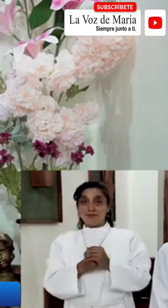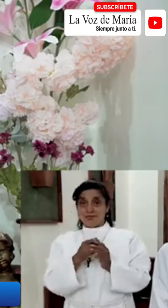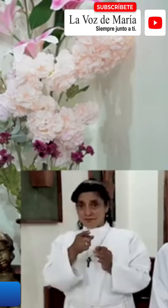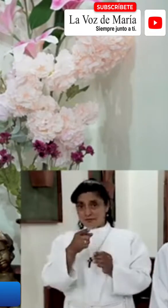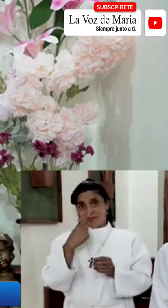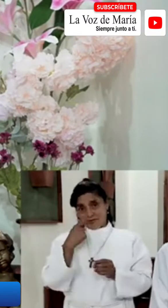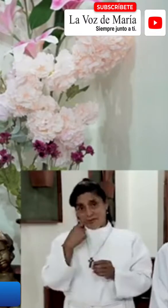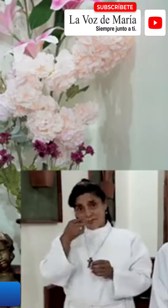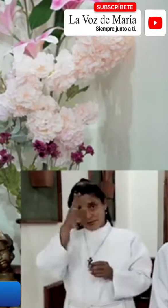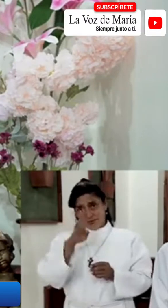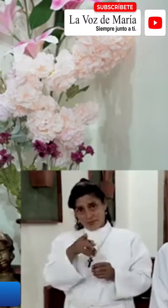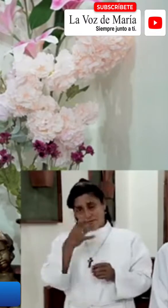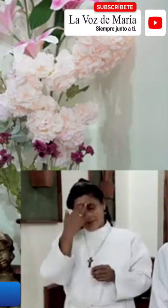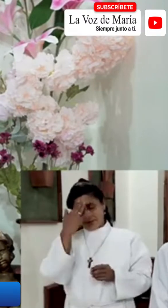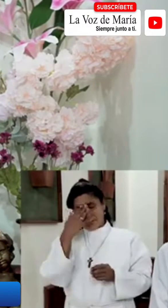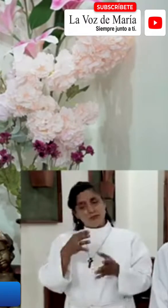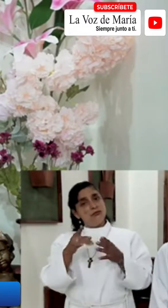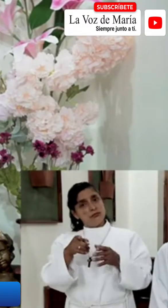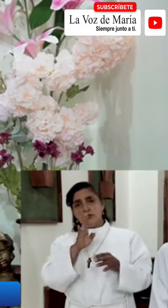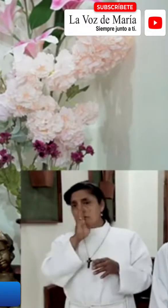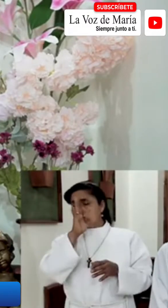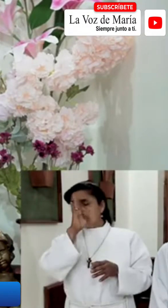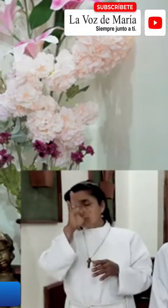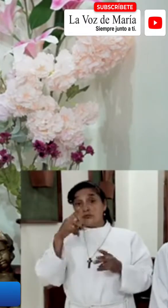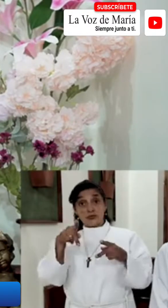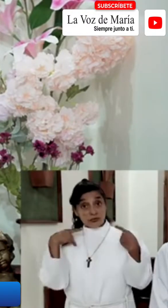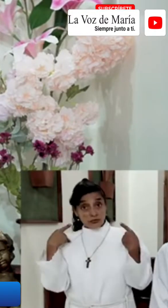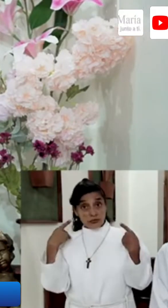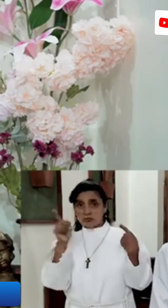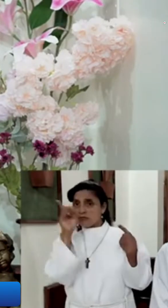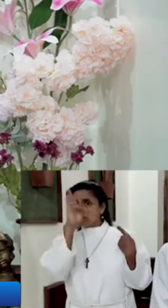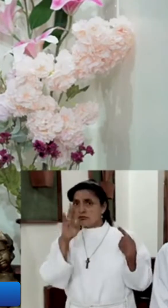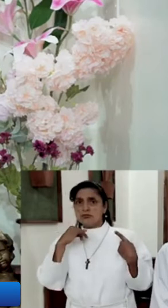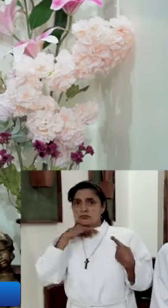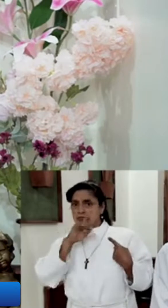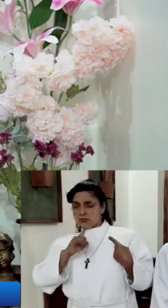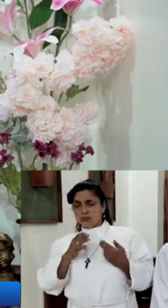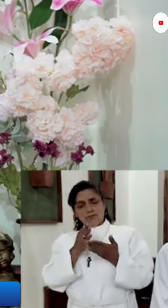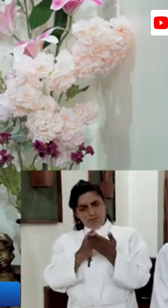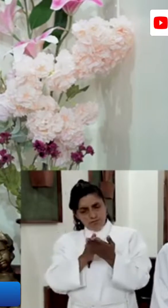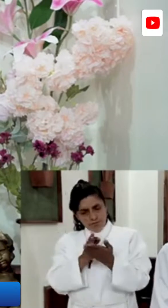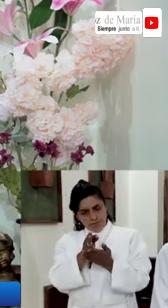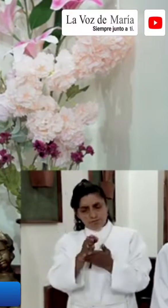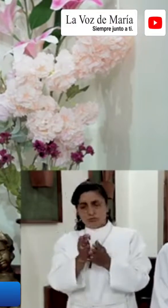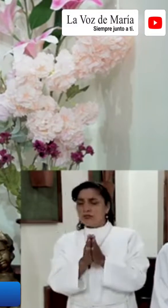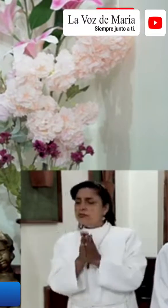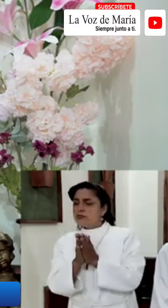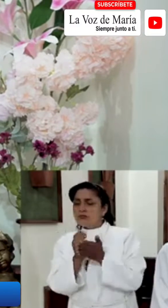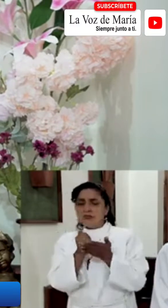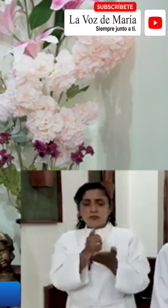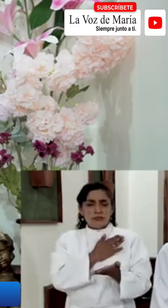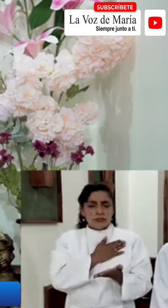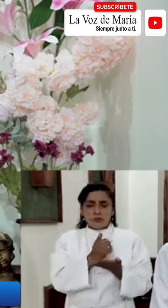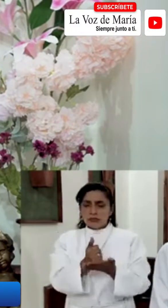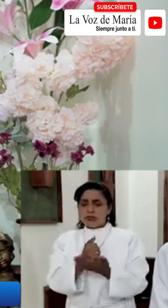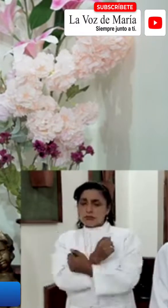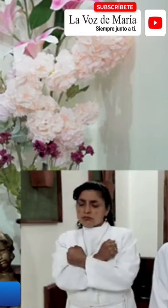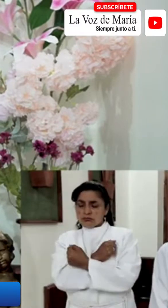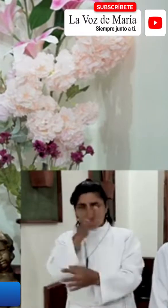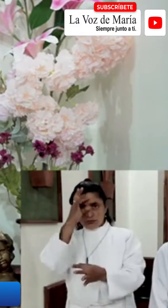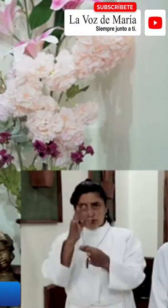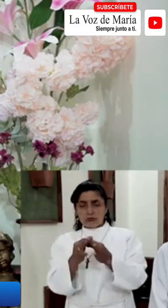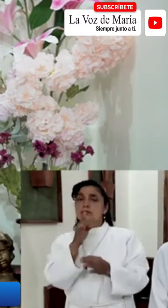como hombre de Dios lleva una vida de rectitud, piedad, fe, amor, paciencia y